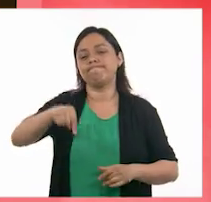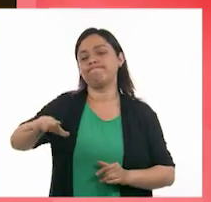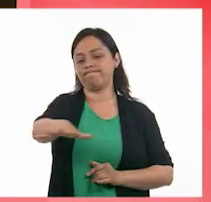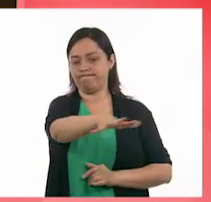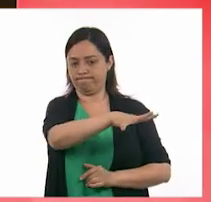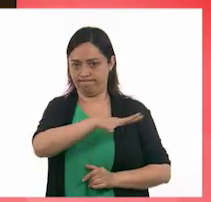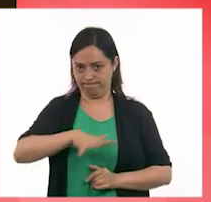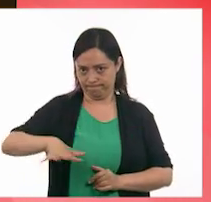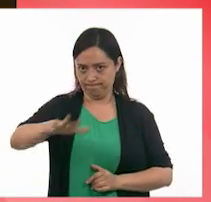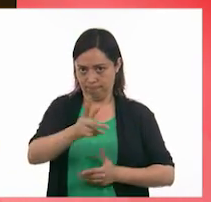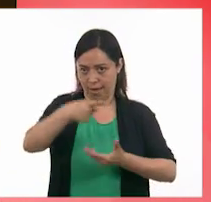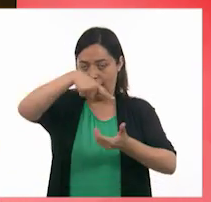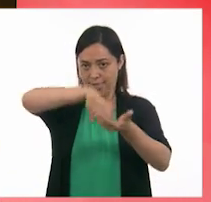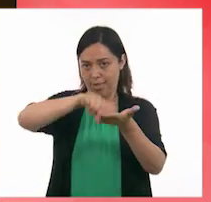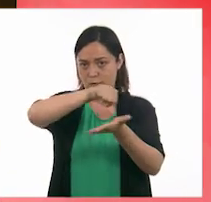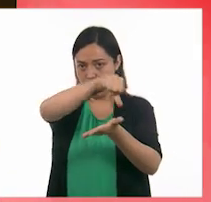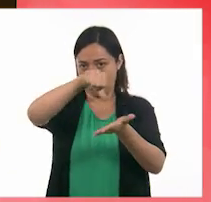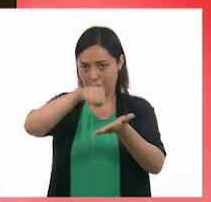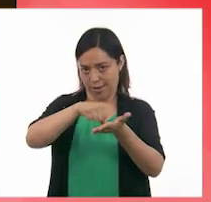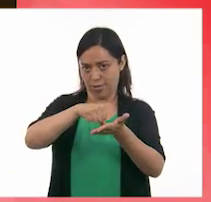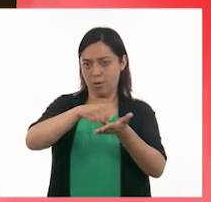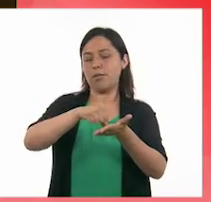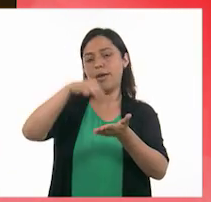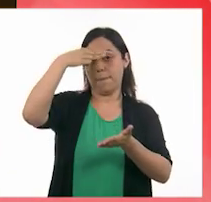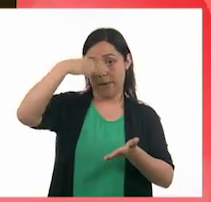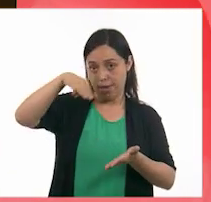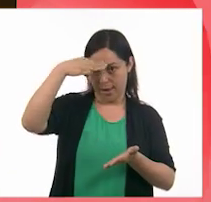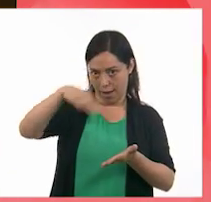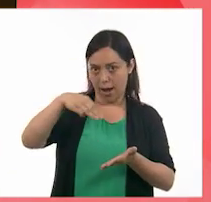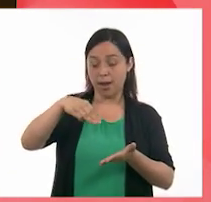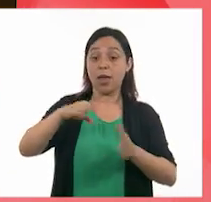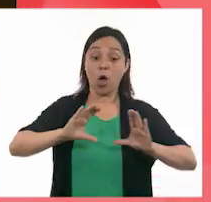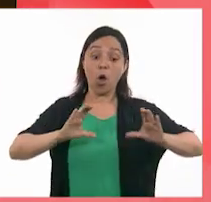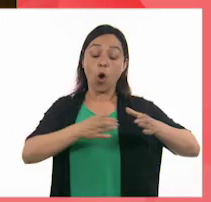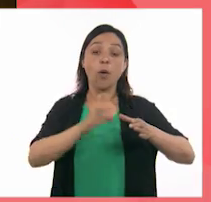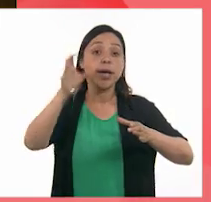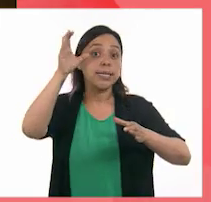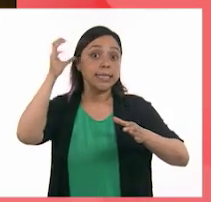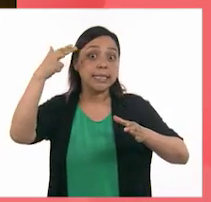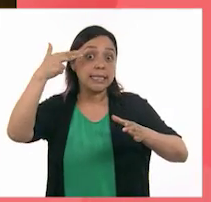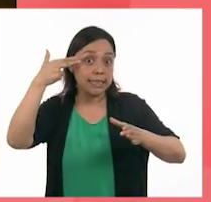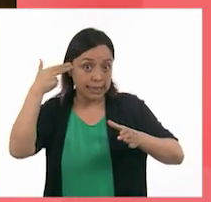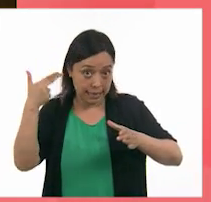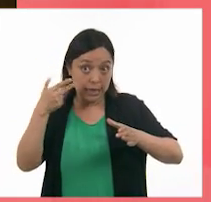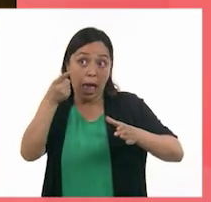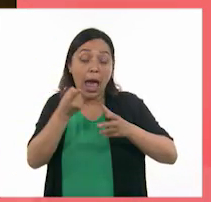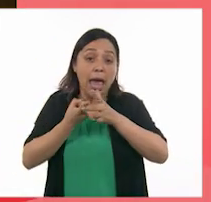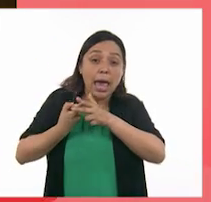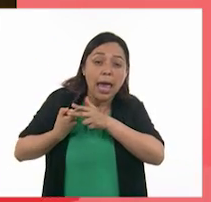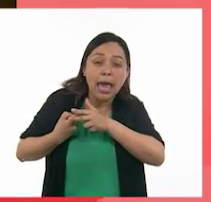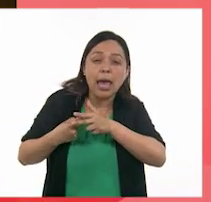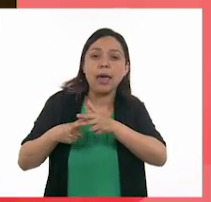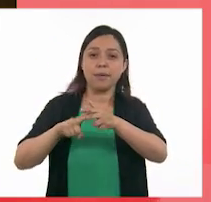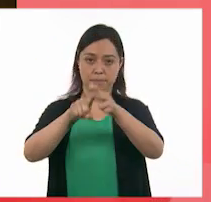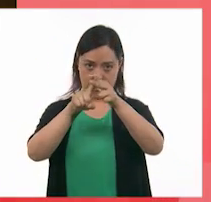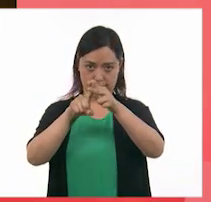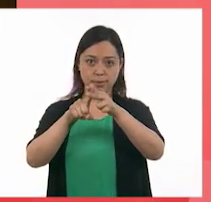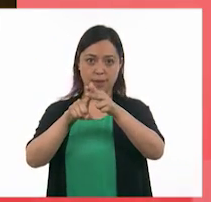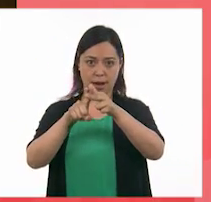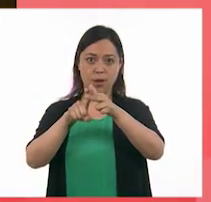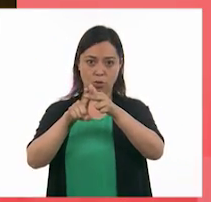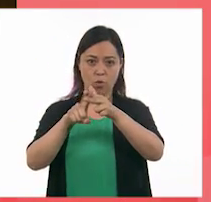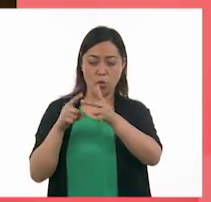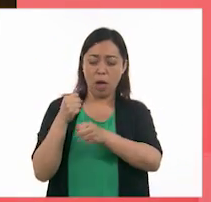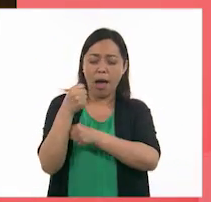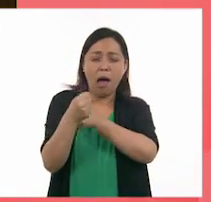zona dentro del centro histórico de Mexicali, donde la comunidad china, que es considerada pionera, porque está desde los